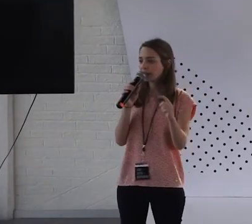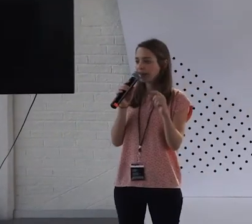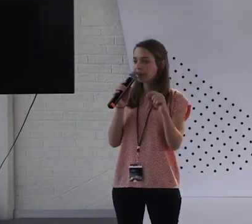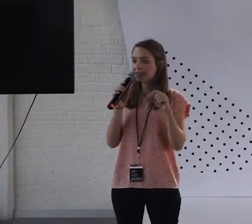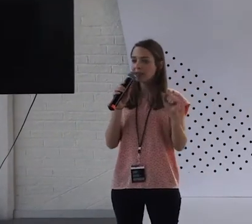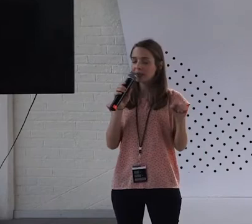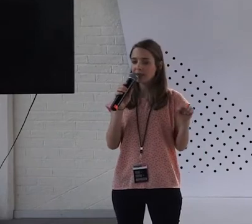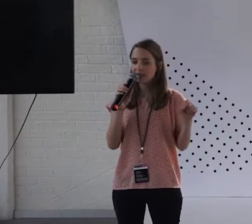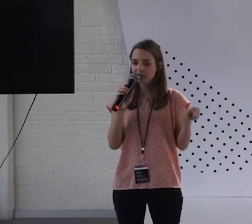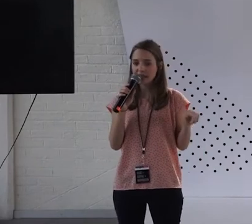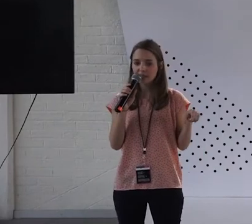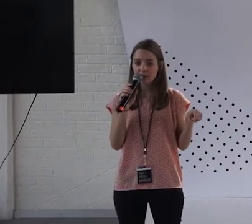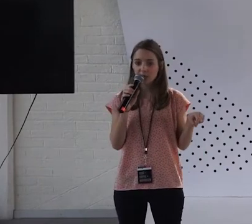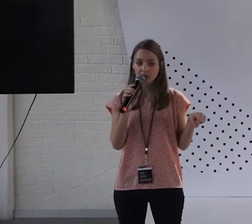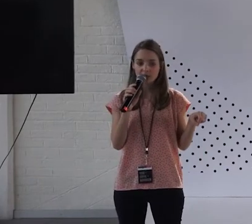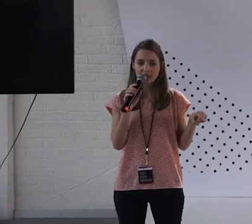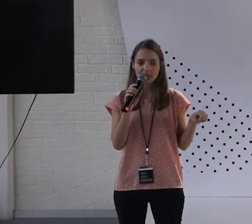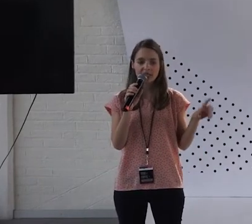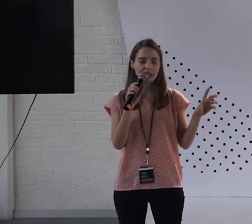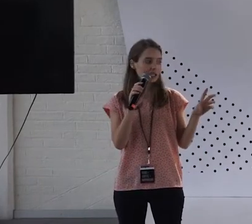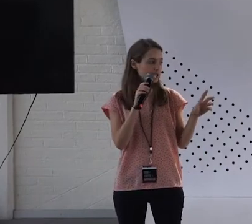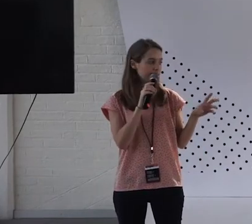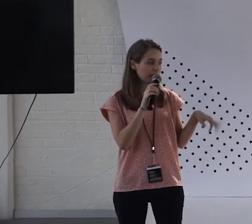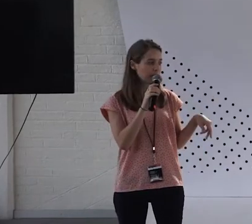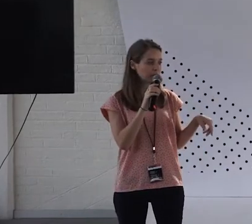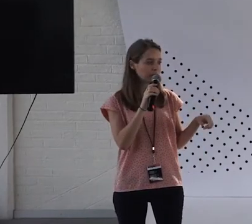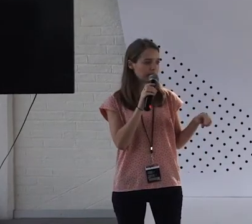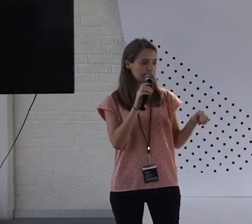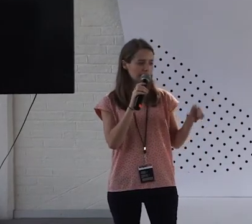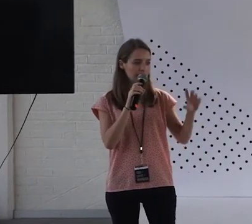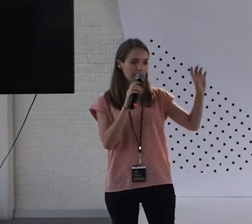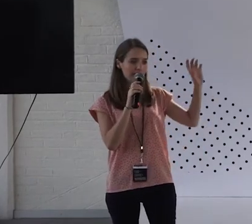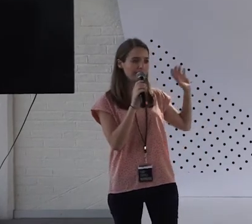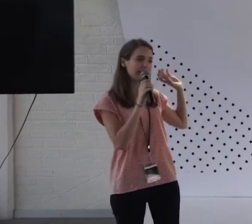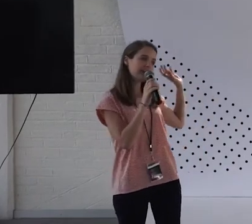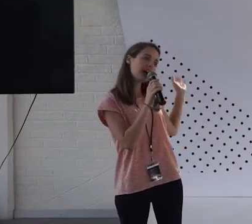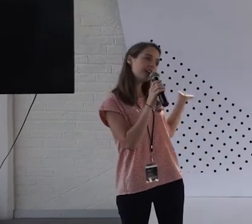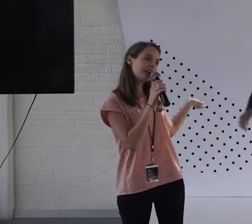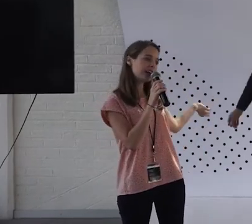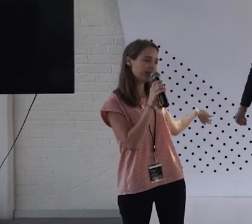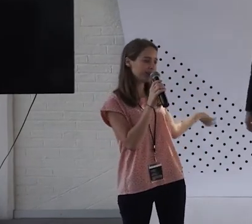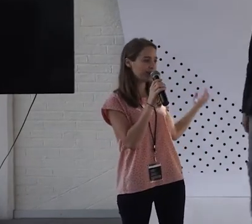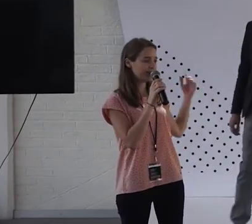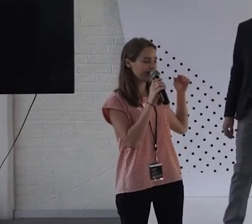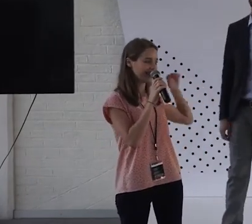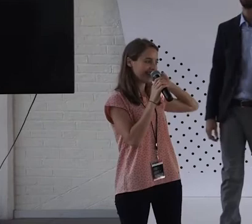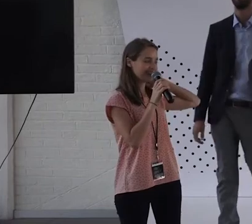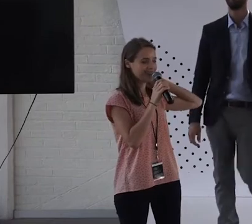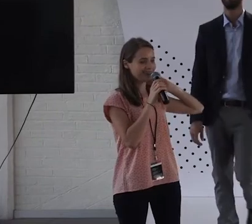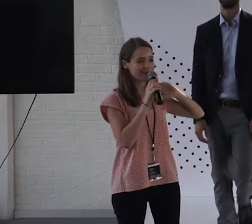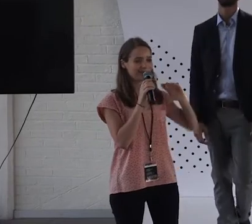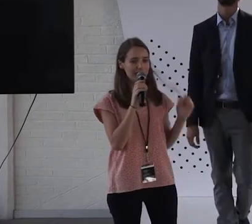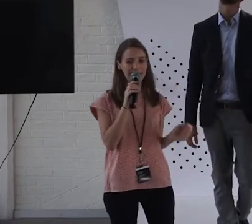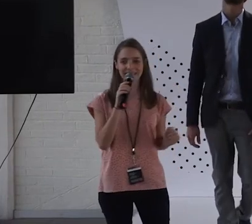Les pido, por favor, nada más ser breves en las preguntas y que si sean preguntas, si lo quieren felicitar, al rato lo pueden